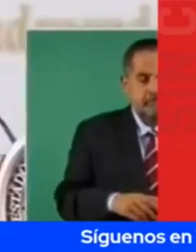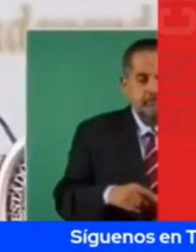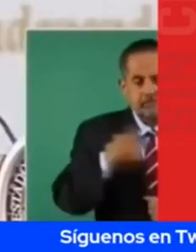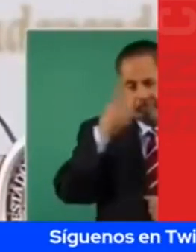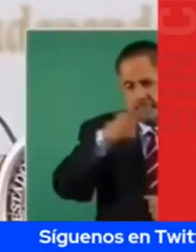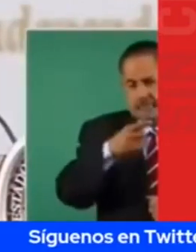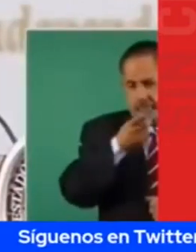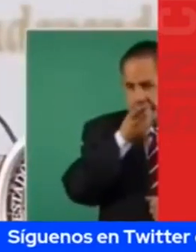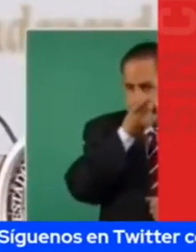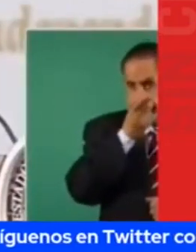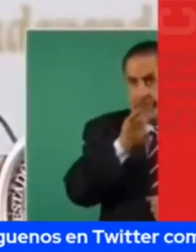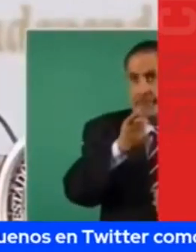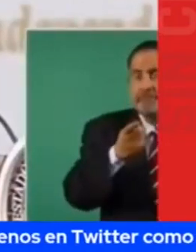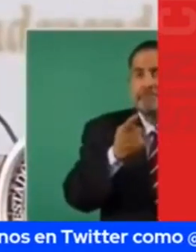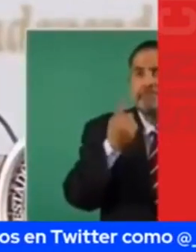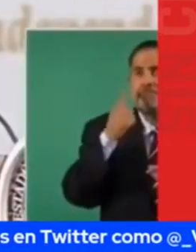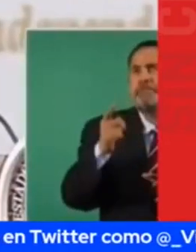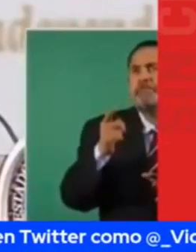actuar con